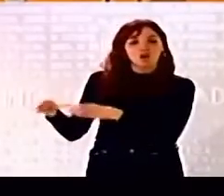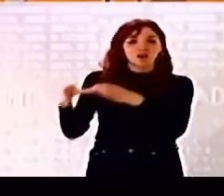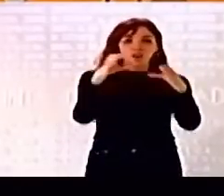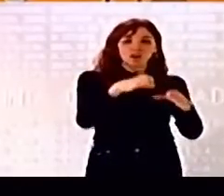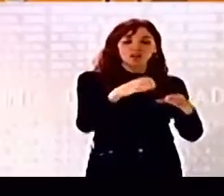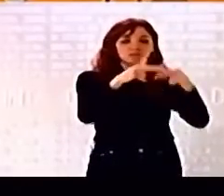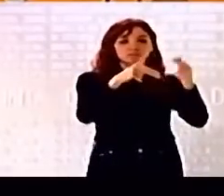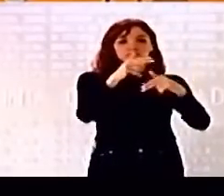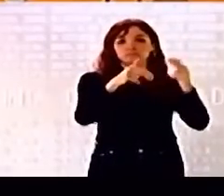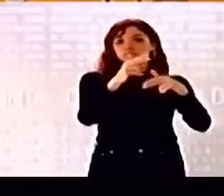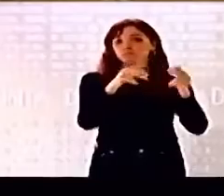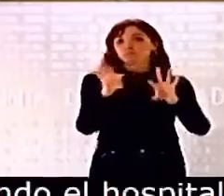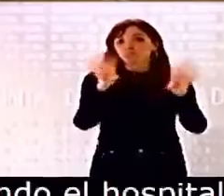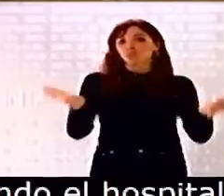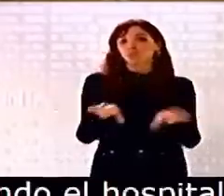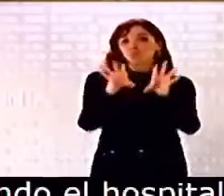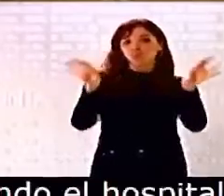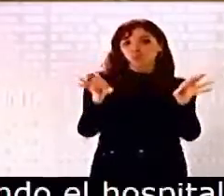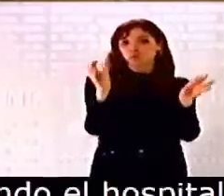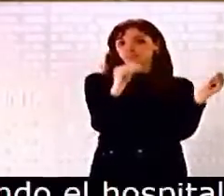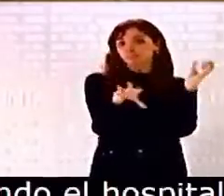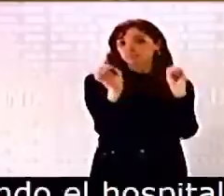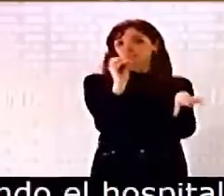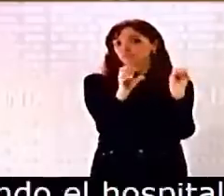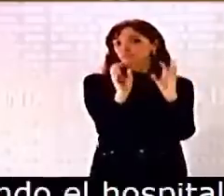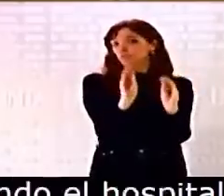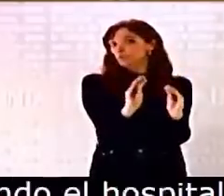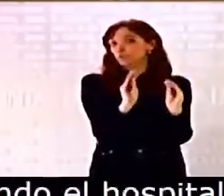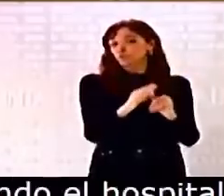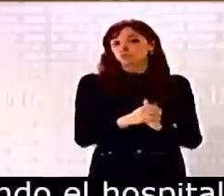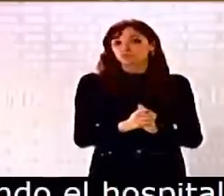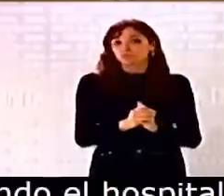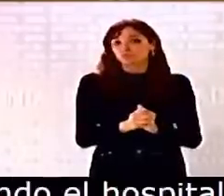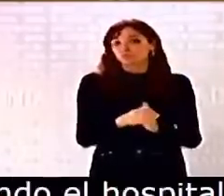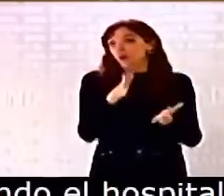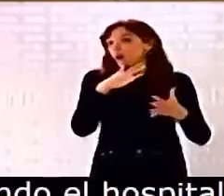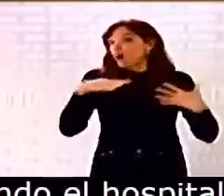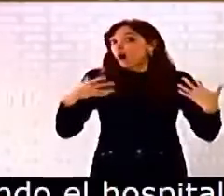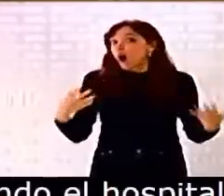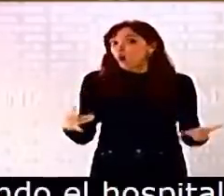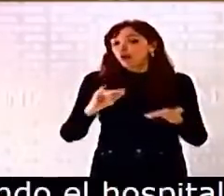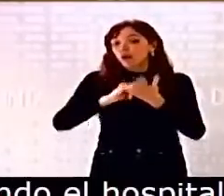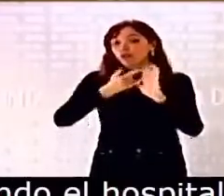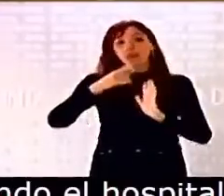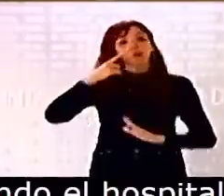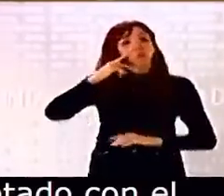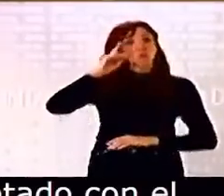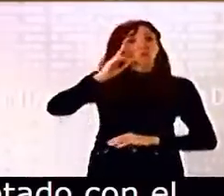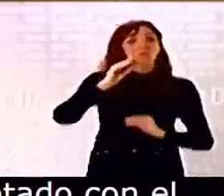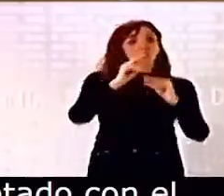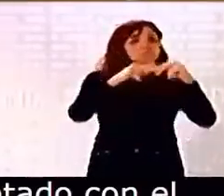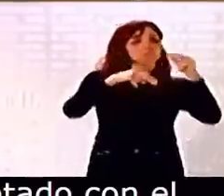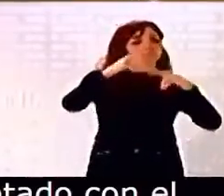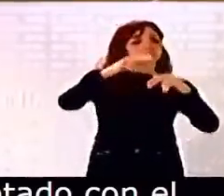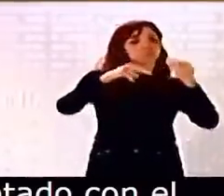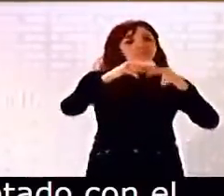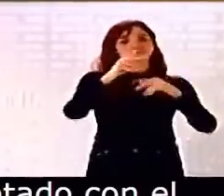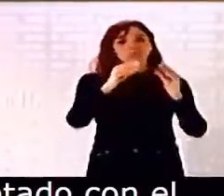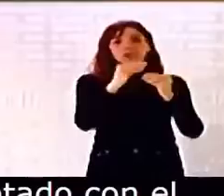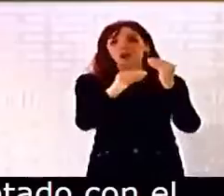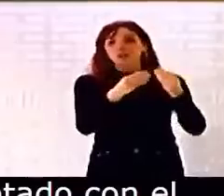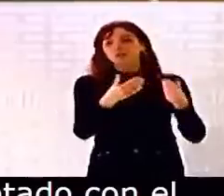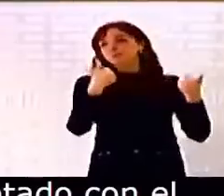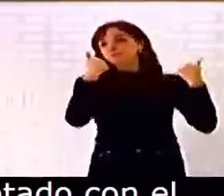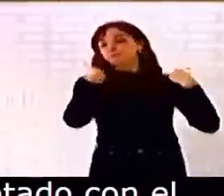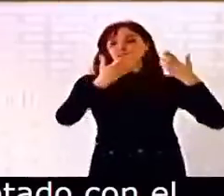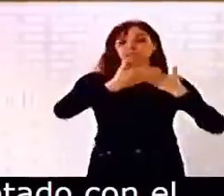nos ha dotado con el mobiliario que tenemos allí y ahora pues serán los técnicos que están llevando el montaje los que se encarguen